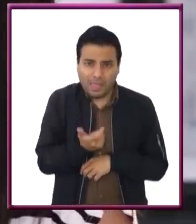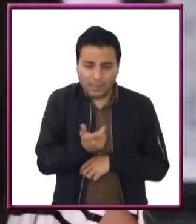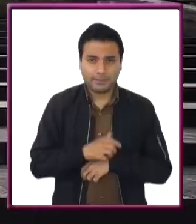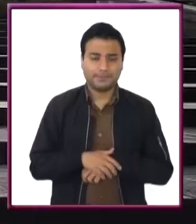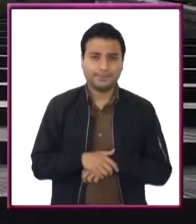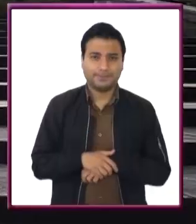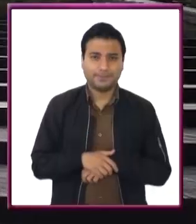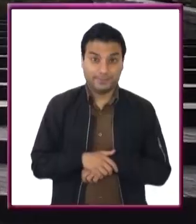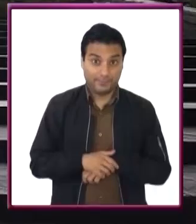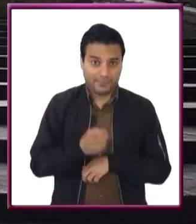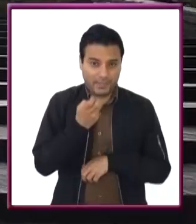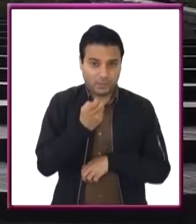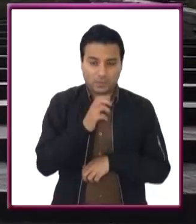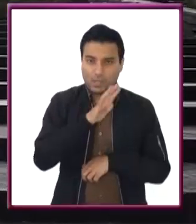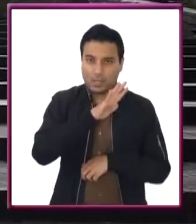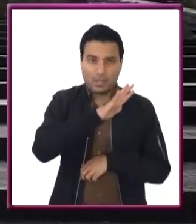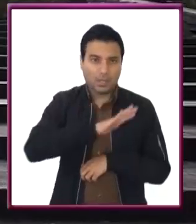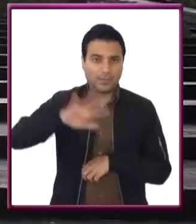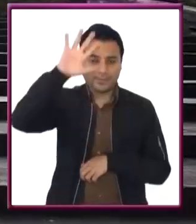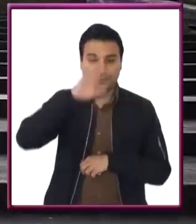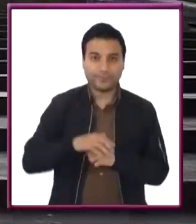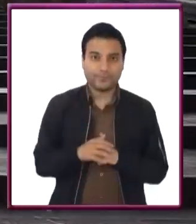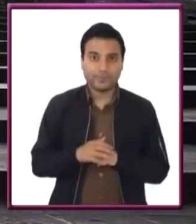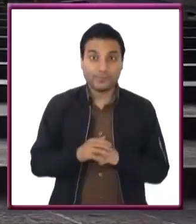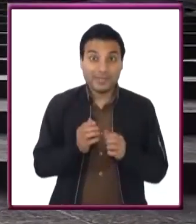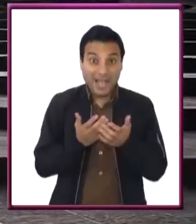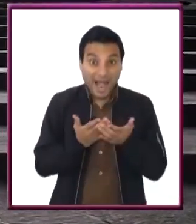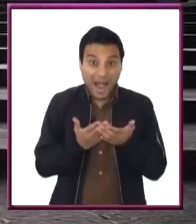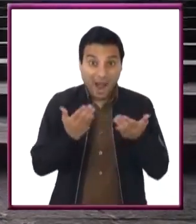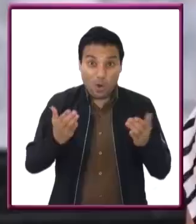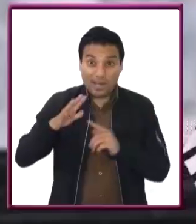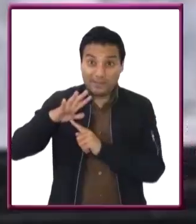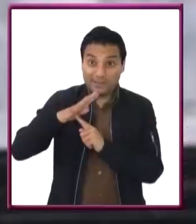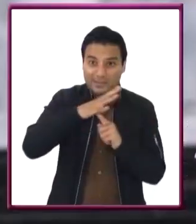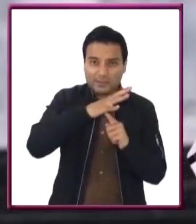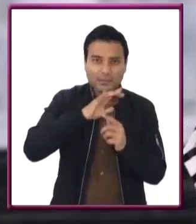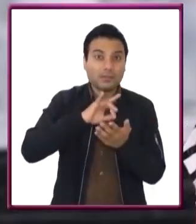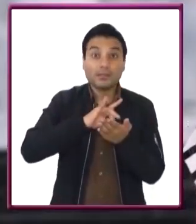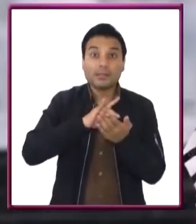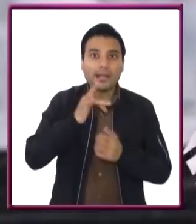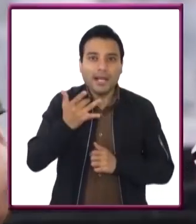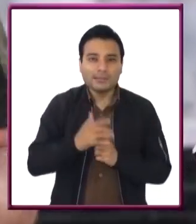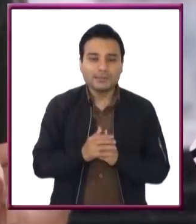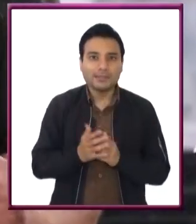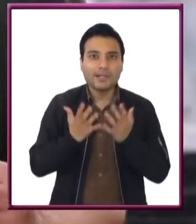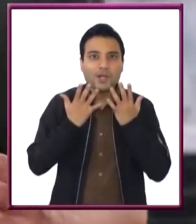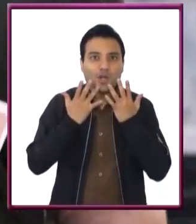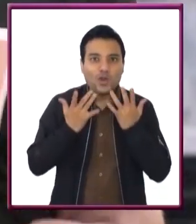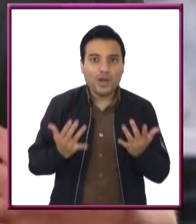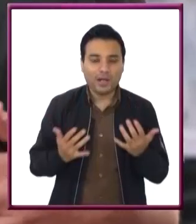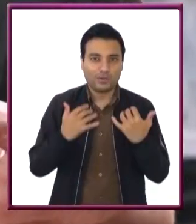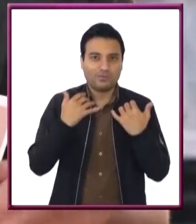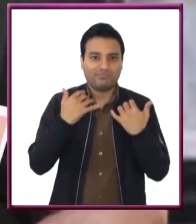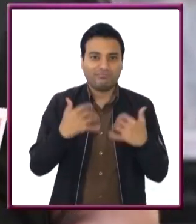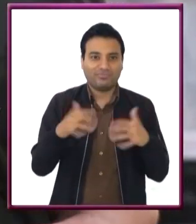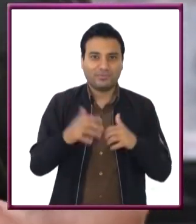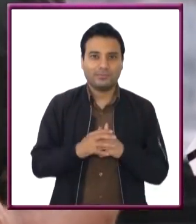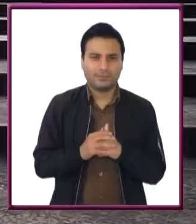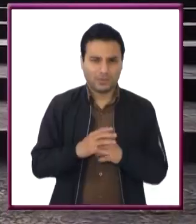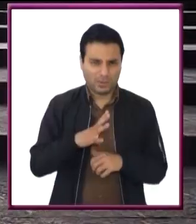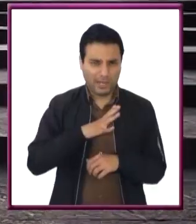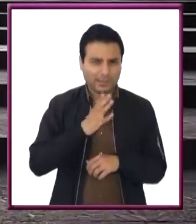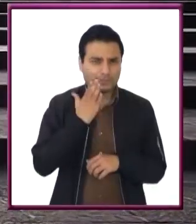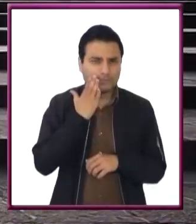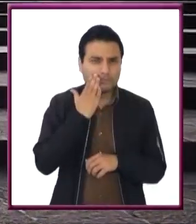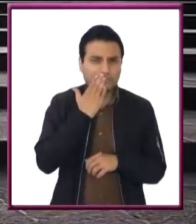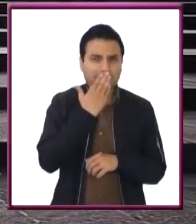Sí. Es increíble pensar que el helicóptero moderno haya salido de estas ilustraciones. Lo que sí es que yo no veo ninguna servilleta